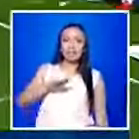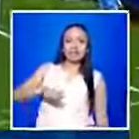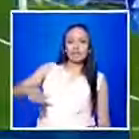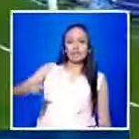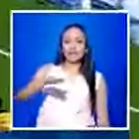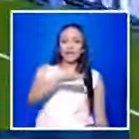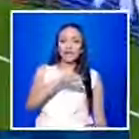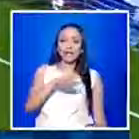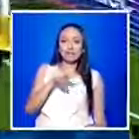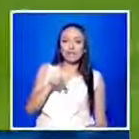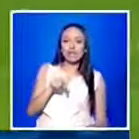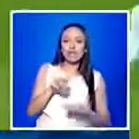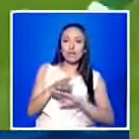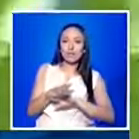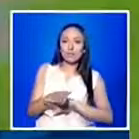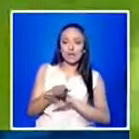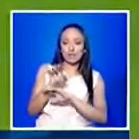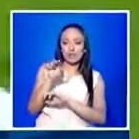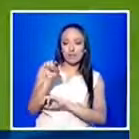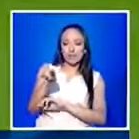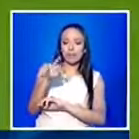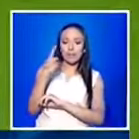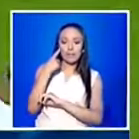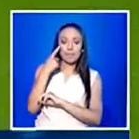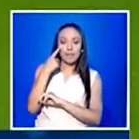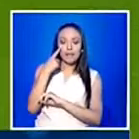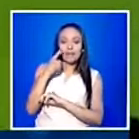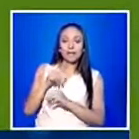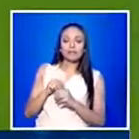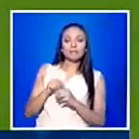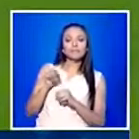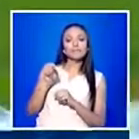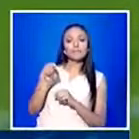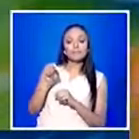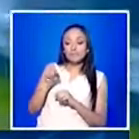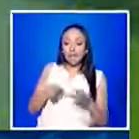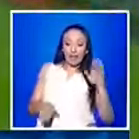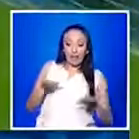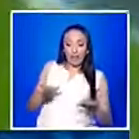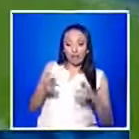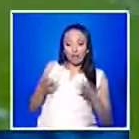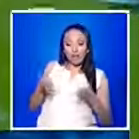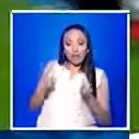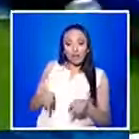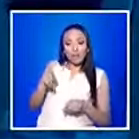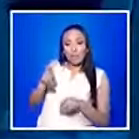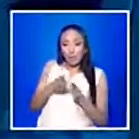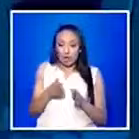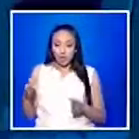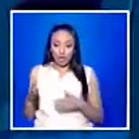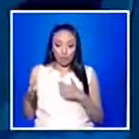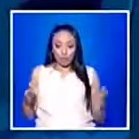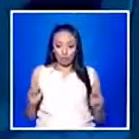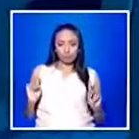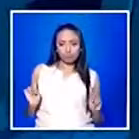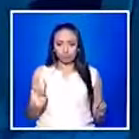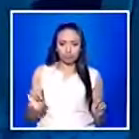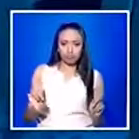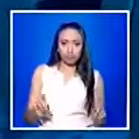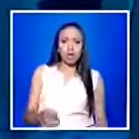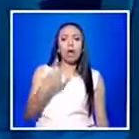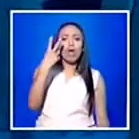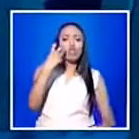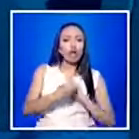destaca por su capacidad para jugar por la zona central del área y es desequilibrante también por los costados. Ha jugado 12